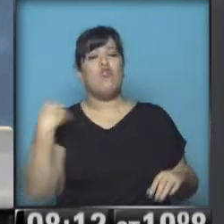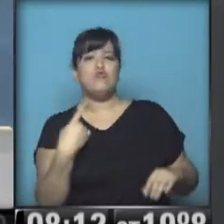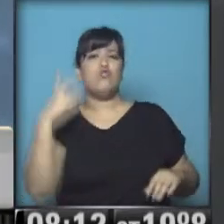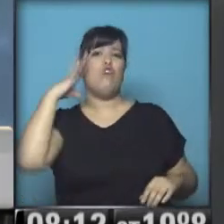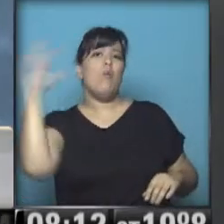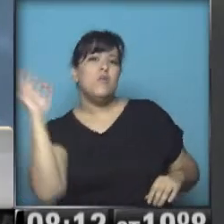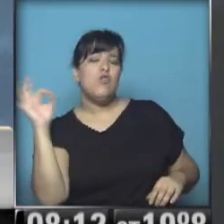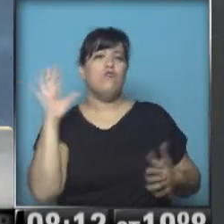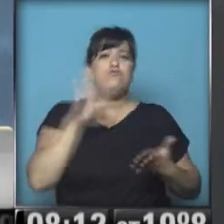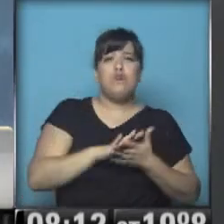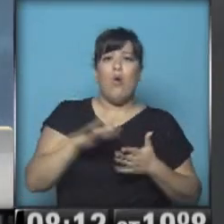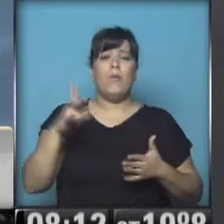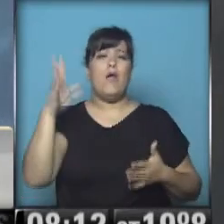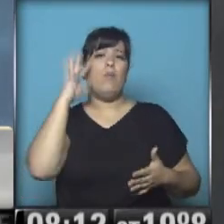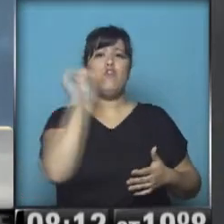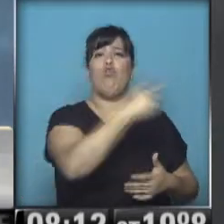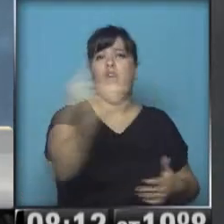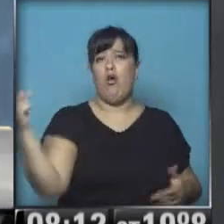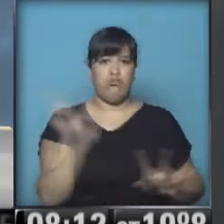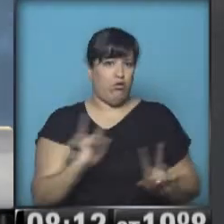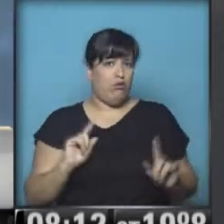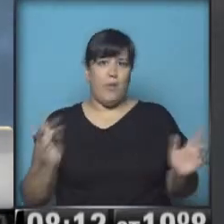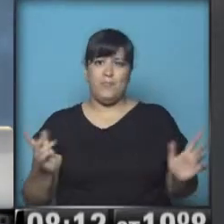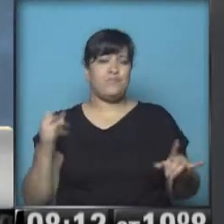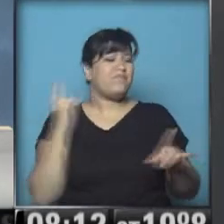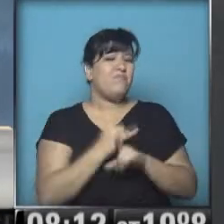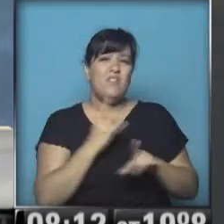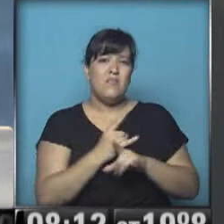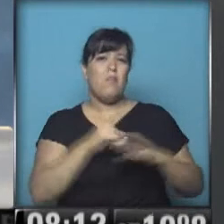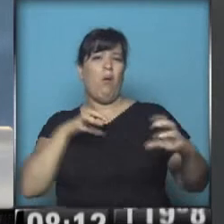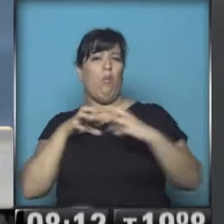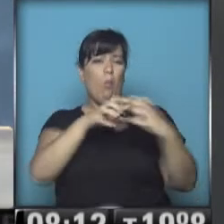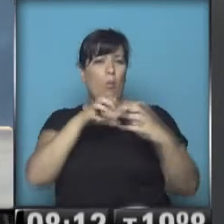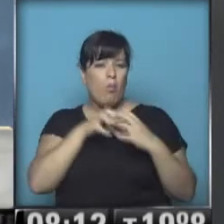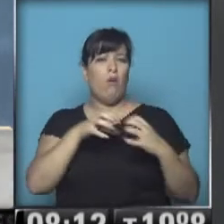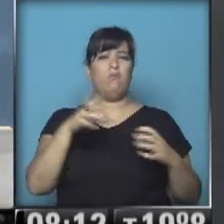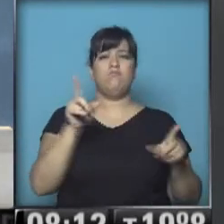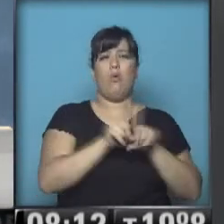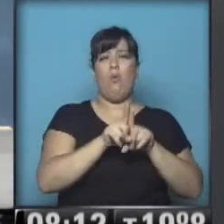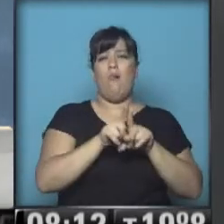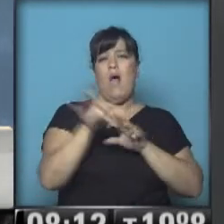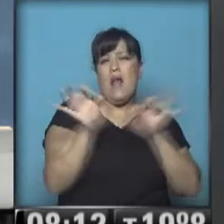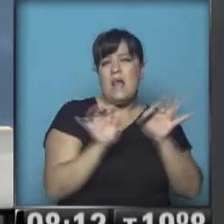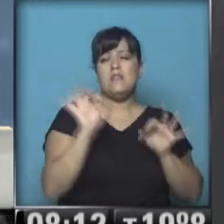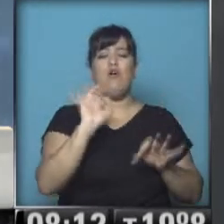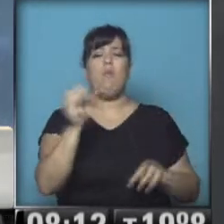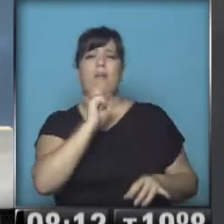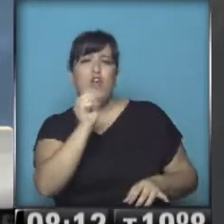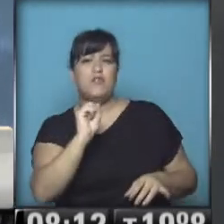respecto a lo que opinan las personas todo el tiempo están opinando analistas periodistas